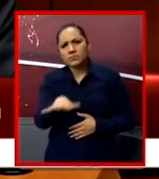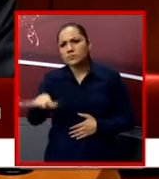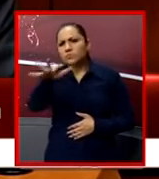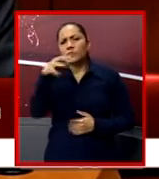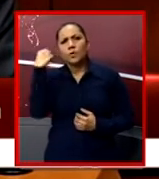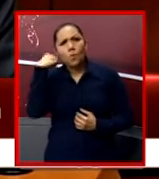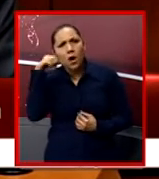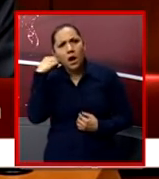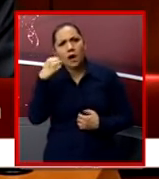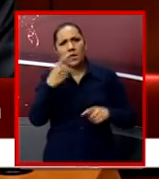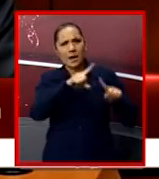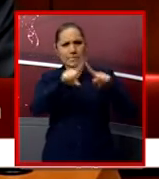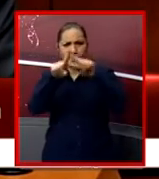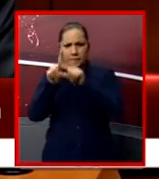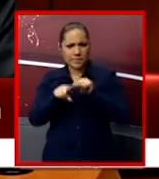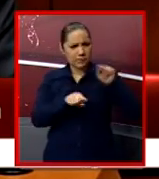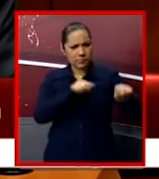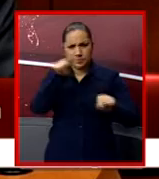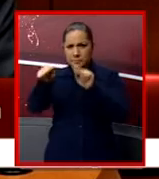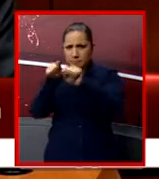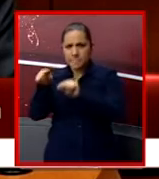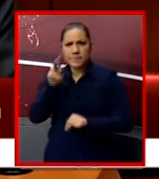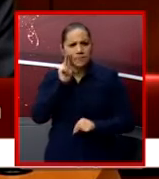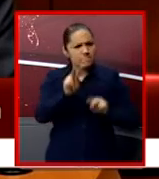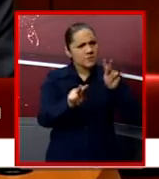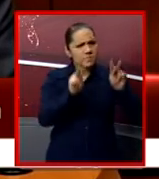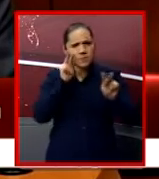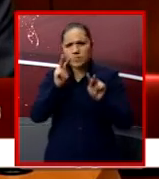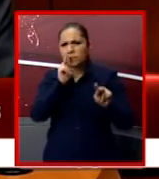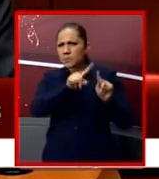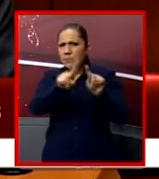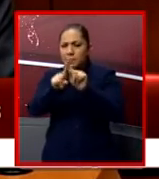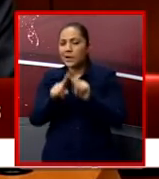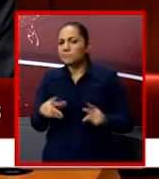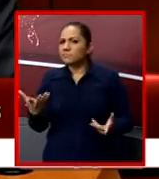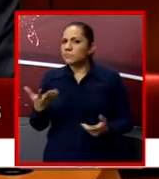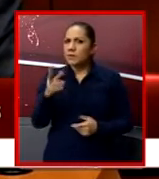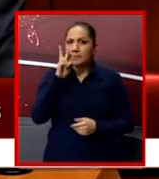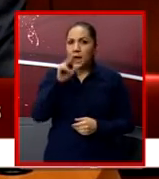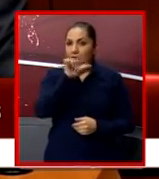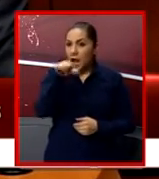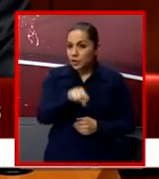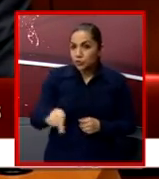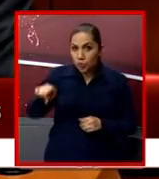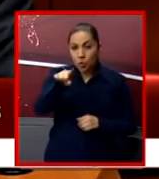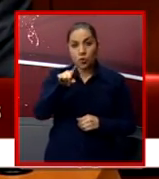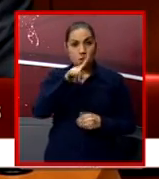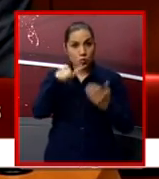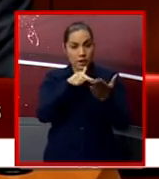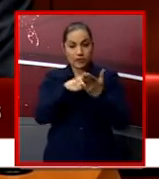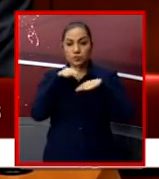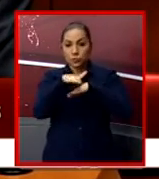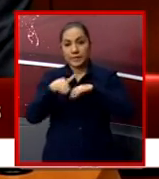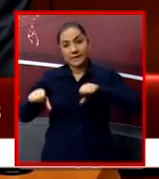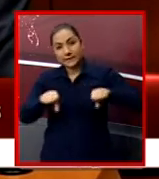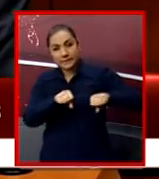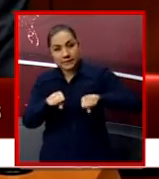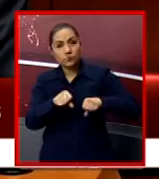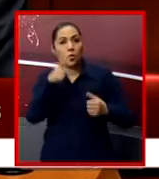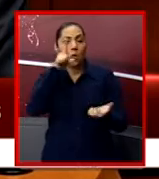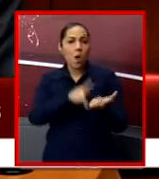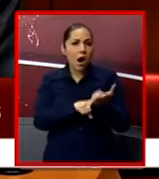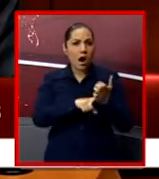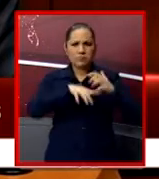semana pasado, puedo decirles que para enfrentar las consecuencias del sismo y de las